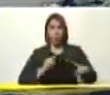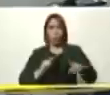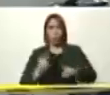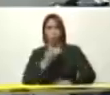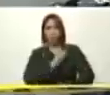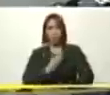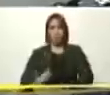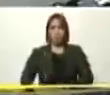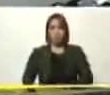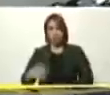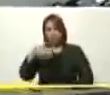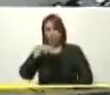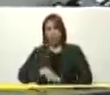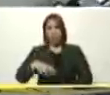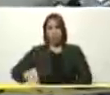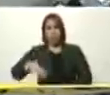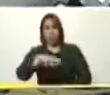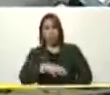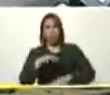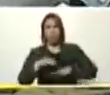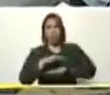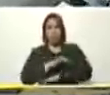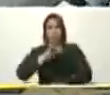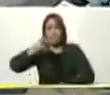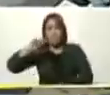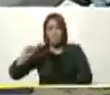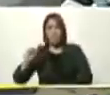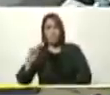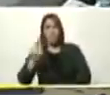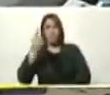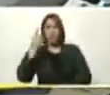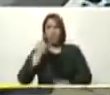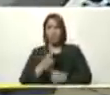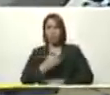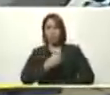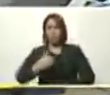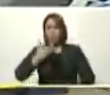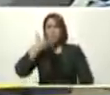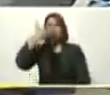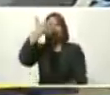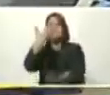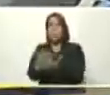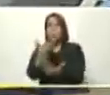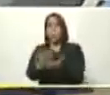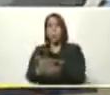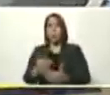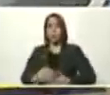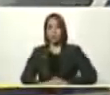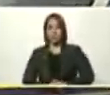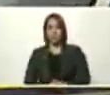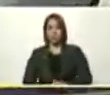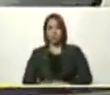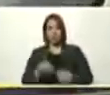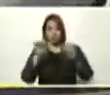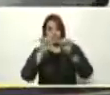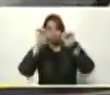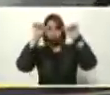comando estadales y municipales. Es lo primero que quiero proponer en un